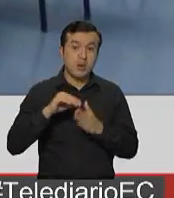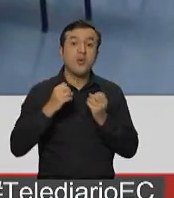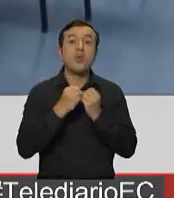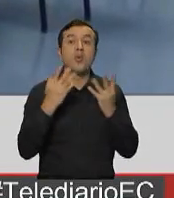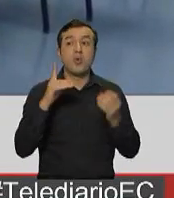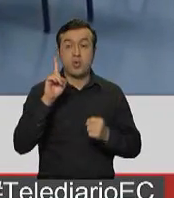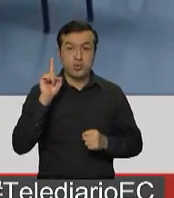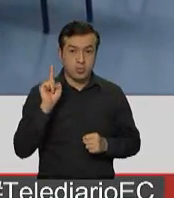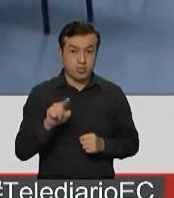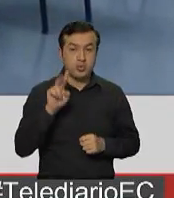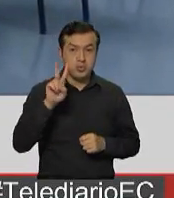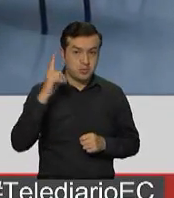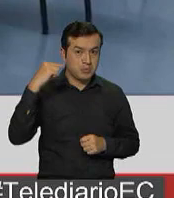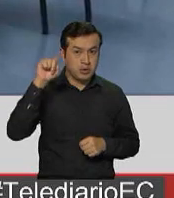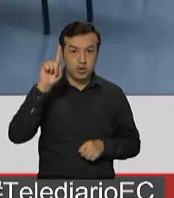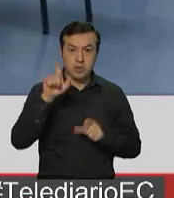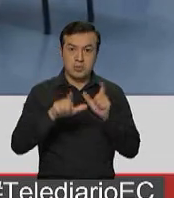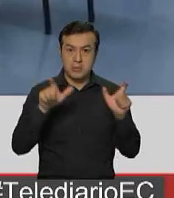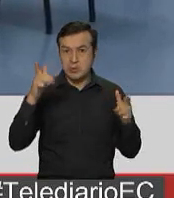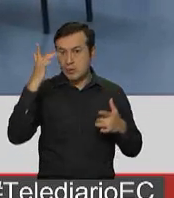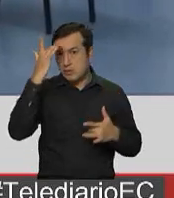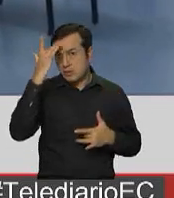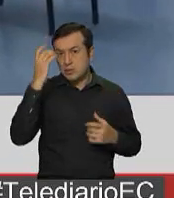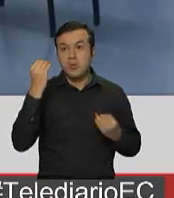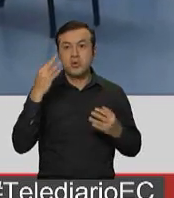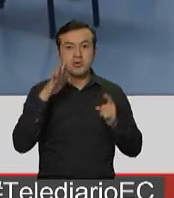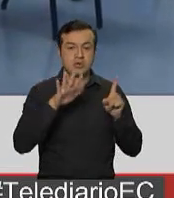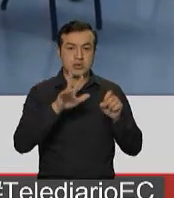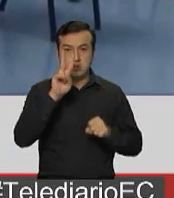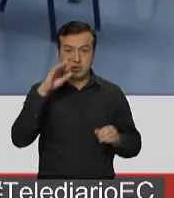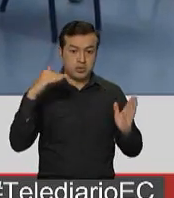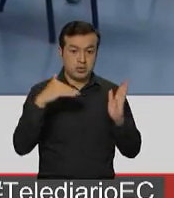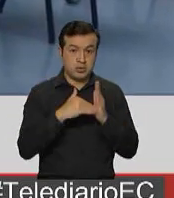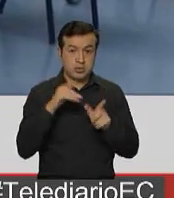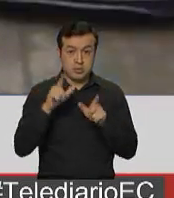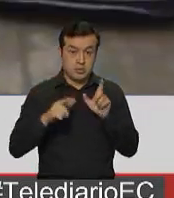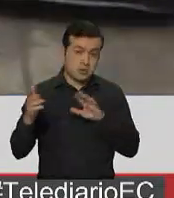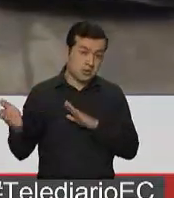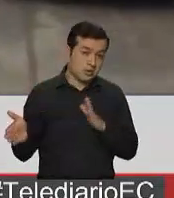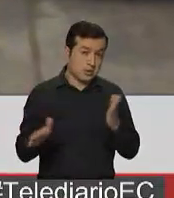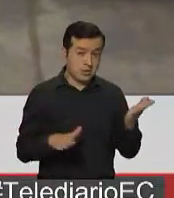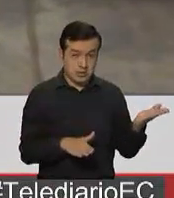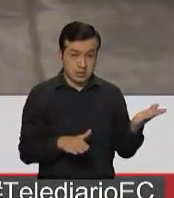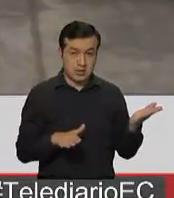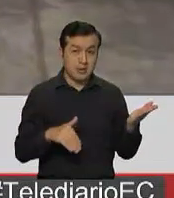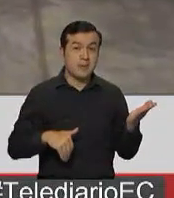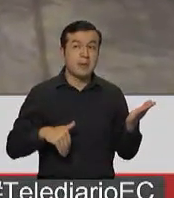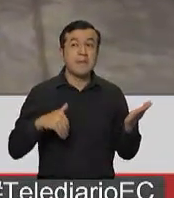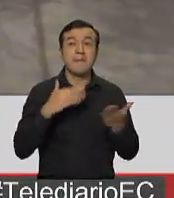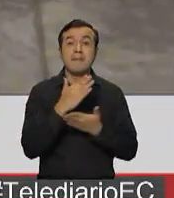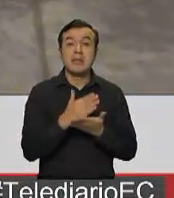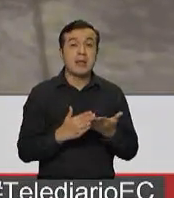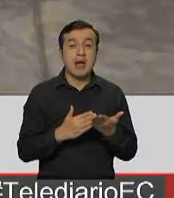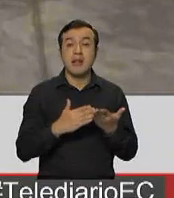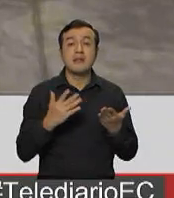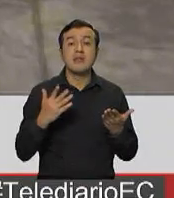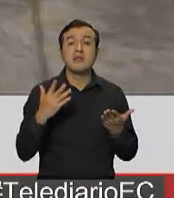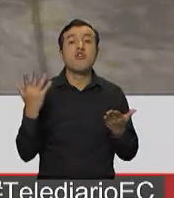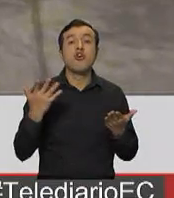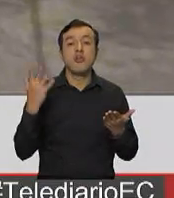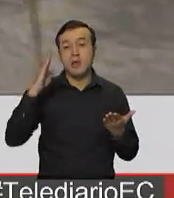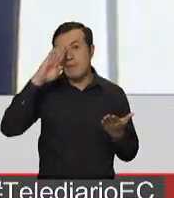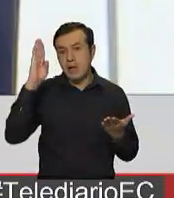de 1.2 millones de casos y supera los 62 mil muertos, más de la mitad de ellos en Brasil, donde el presidente Jair